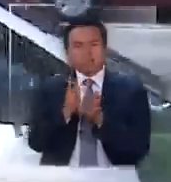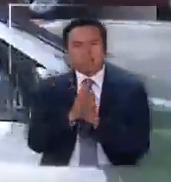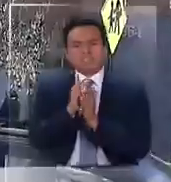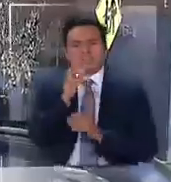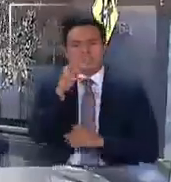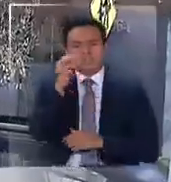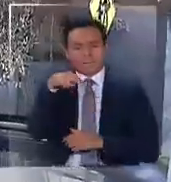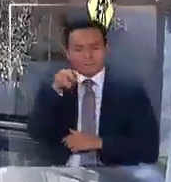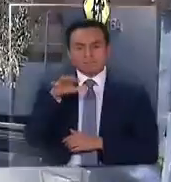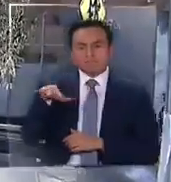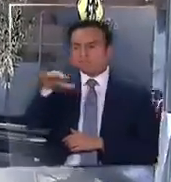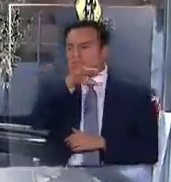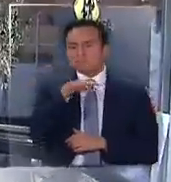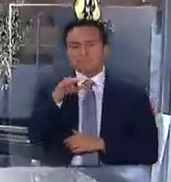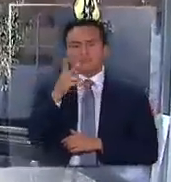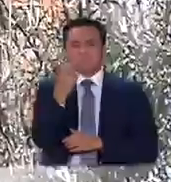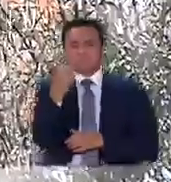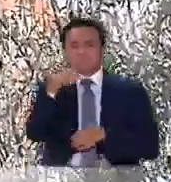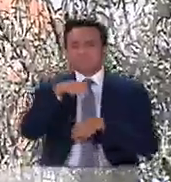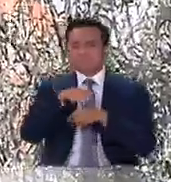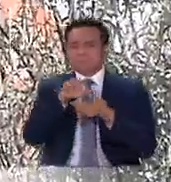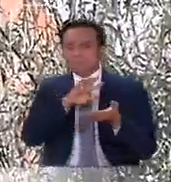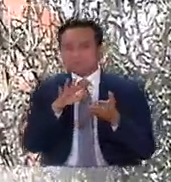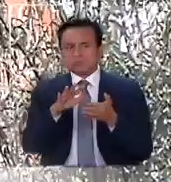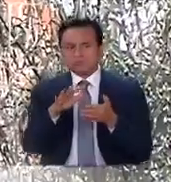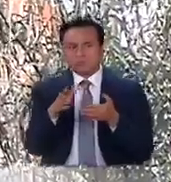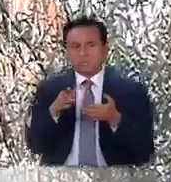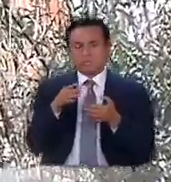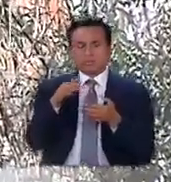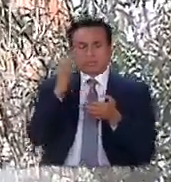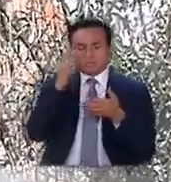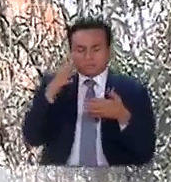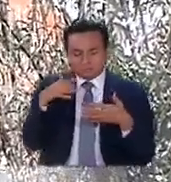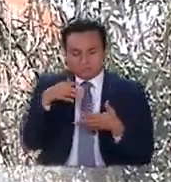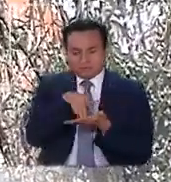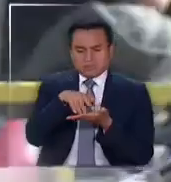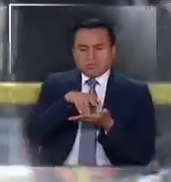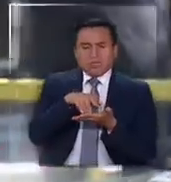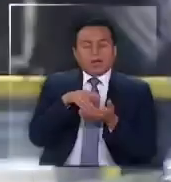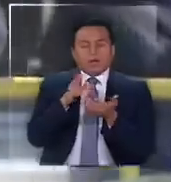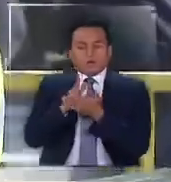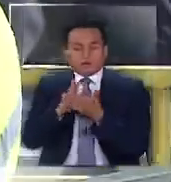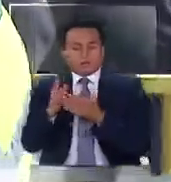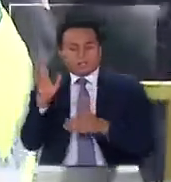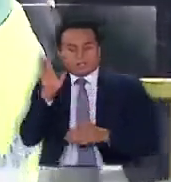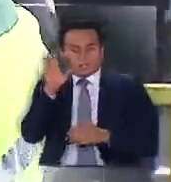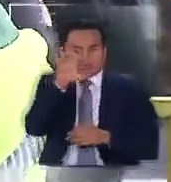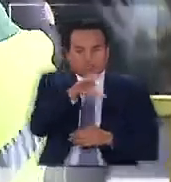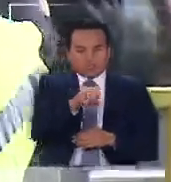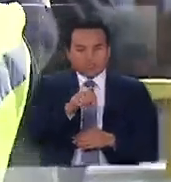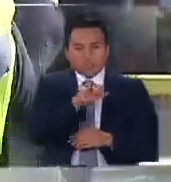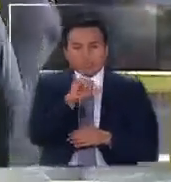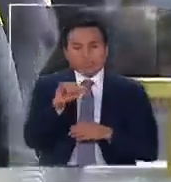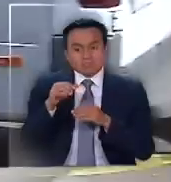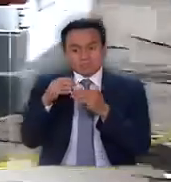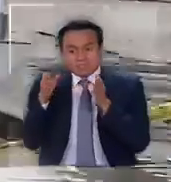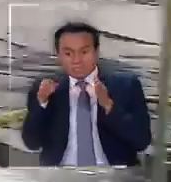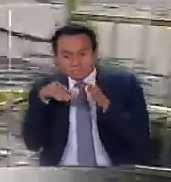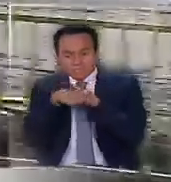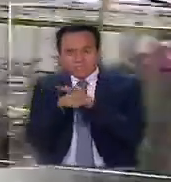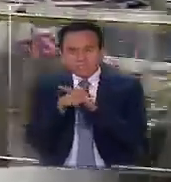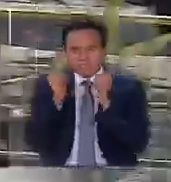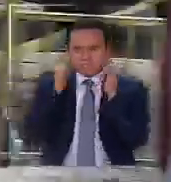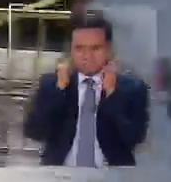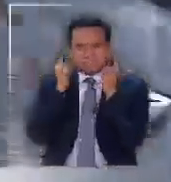de Molokai. Recién pasaba el mediodía cuando la descompensación de una alumna obligaba a sus familiares a ir por ella. Cuando salían del recinto, estalló